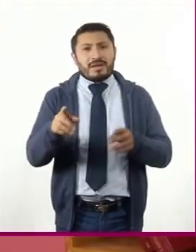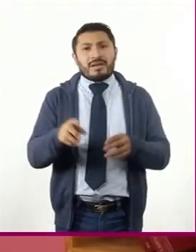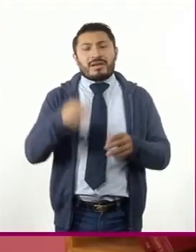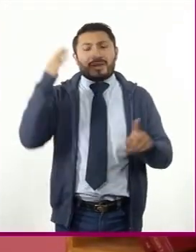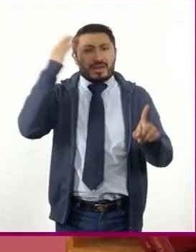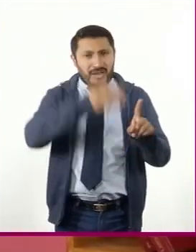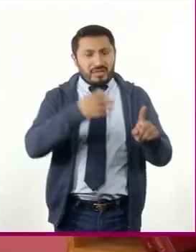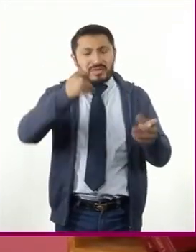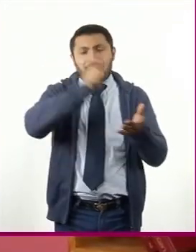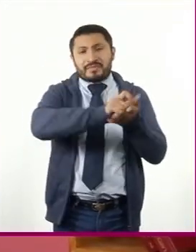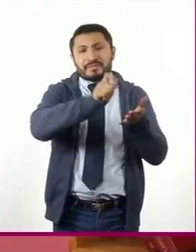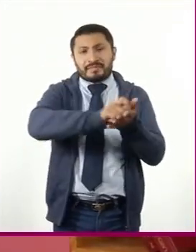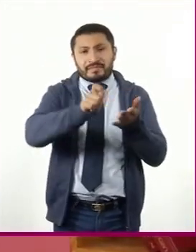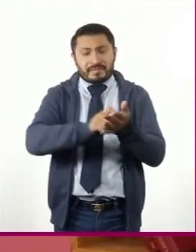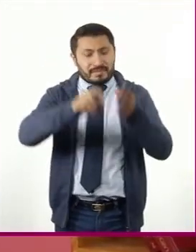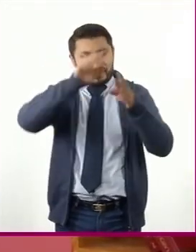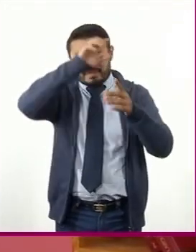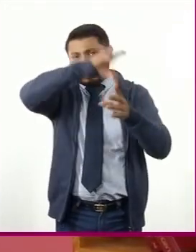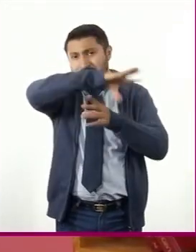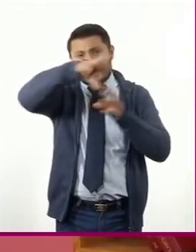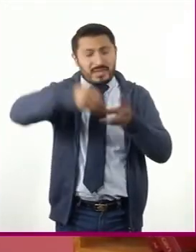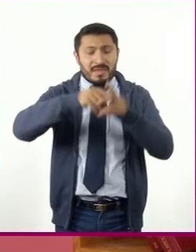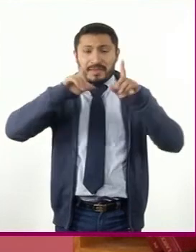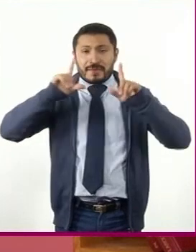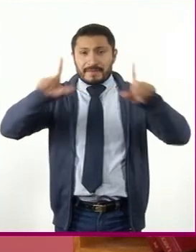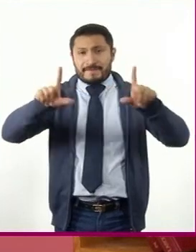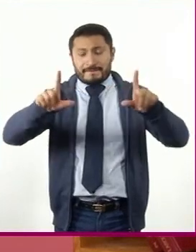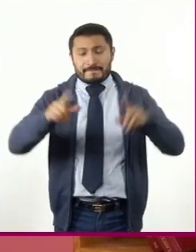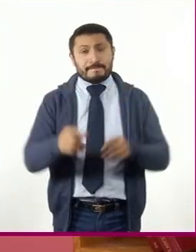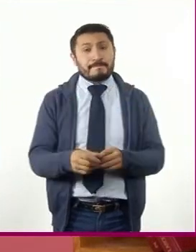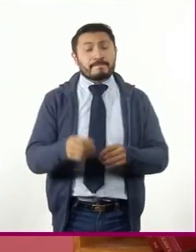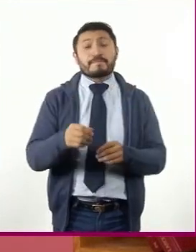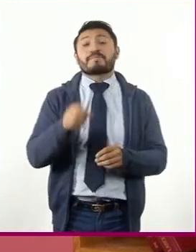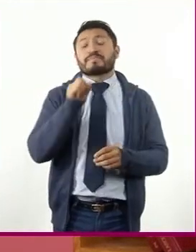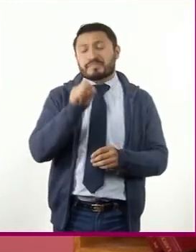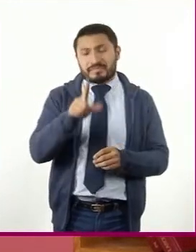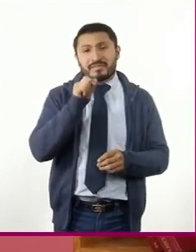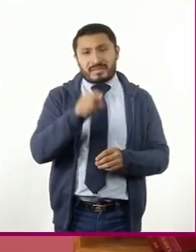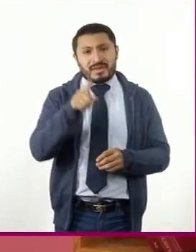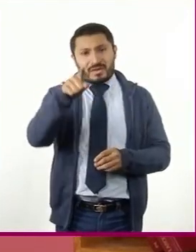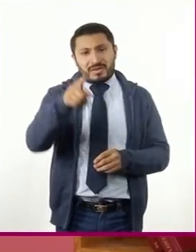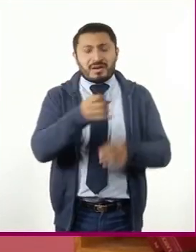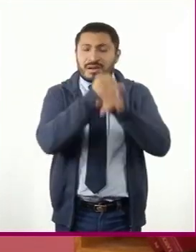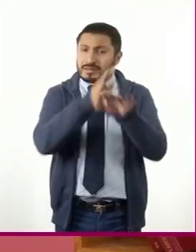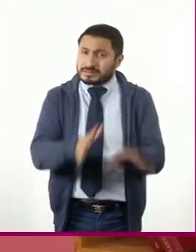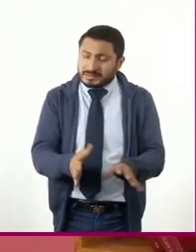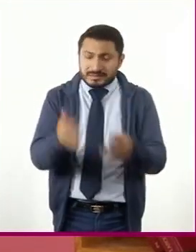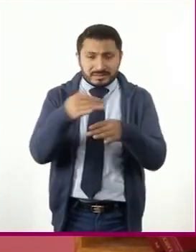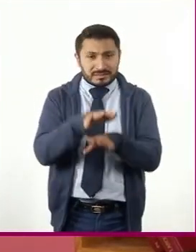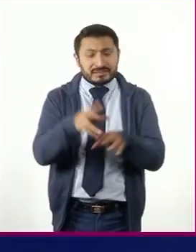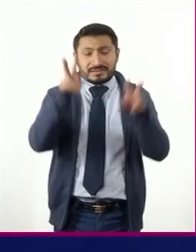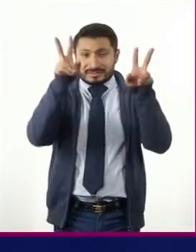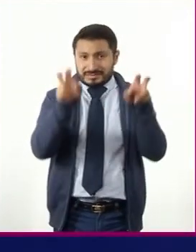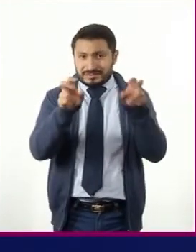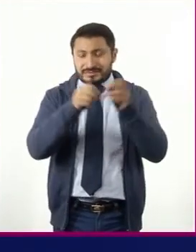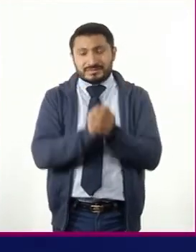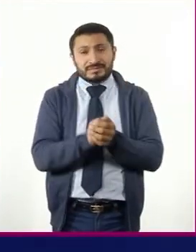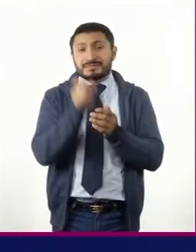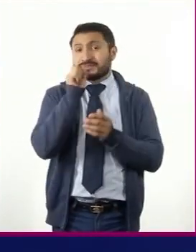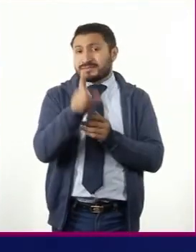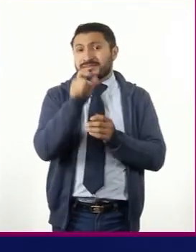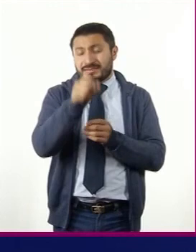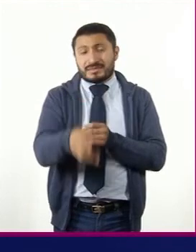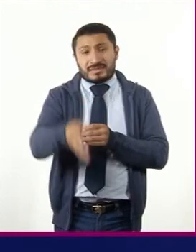reto de completar el resto del cuadro, de manera que no solo tengan a la mano información sobre este tema, sino